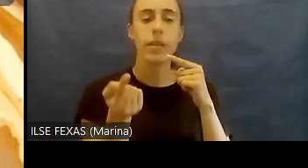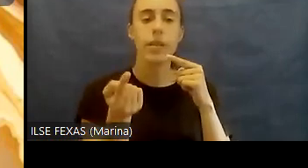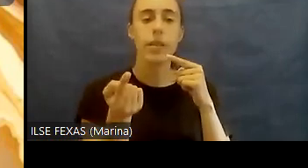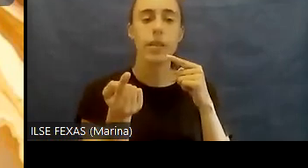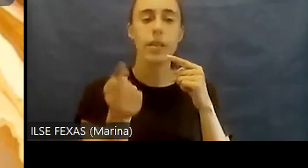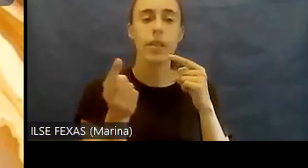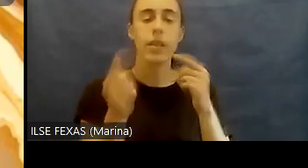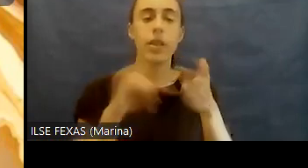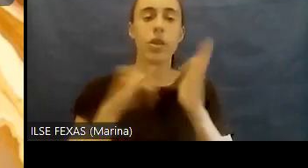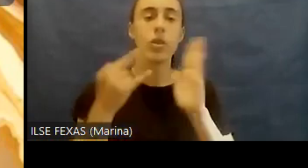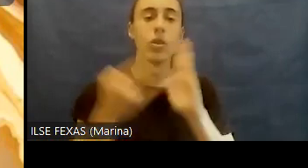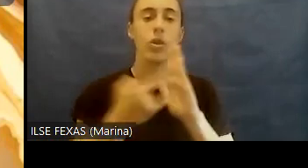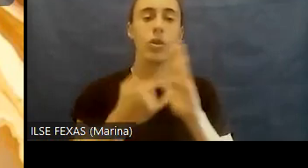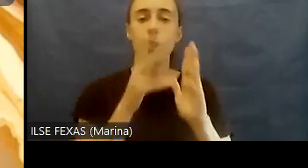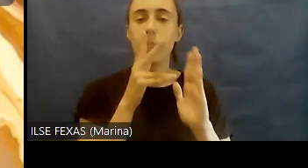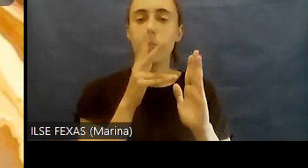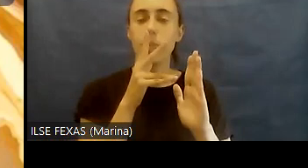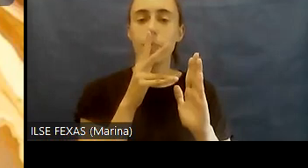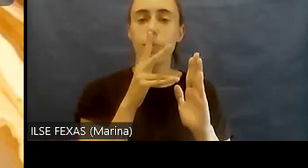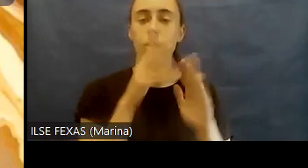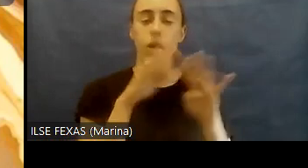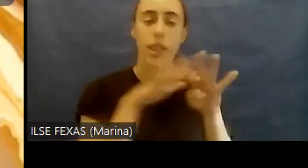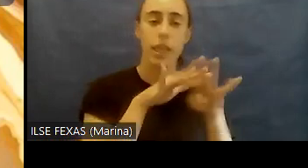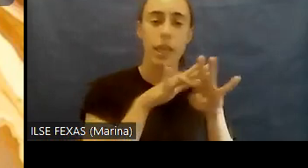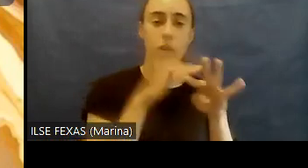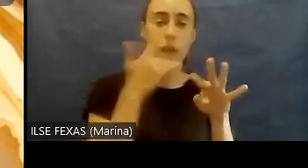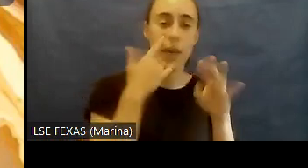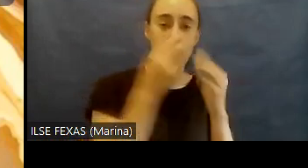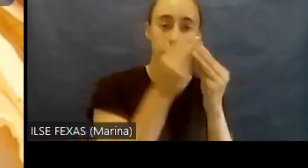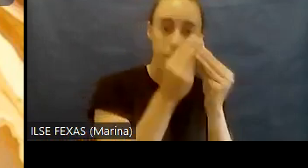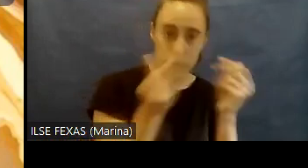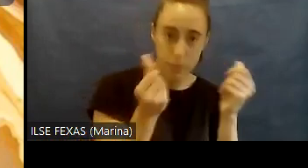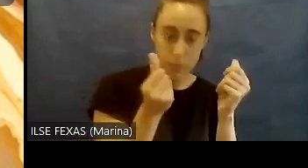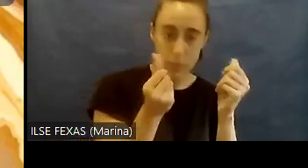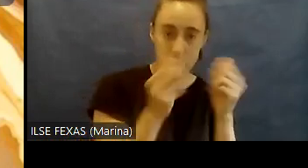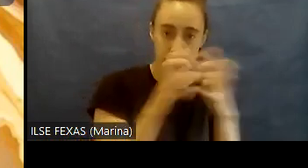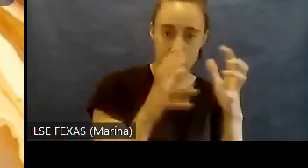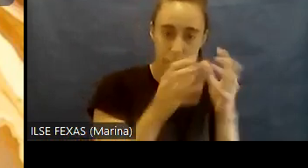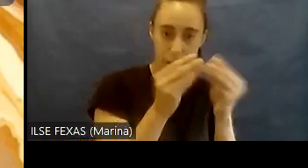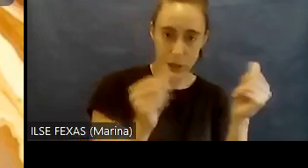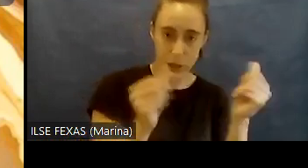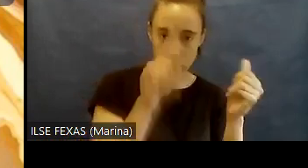ir directamente a biopsiar el tejido a ver si ha desaparecido la inflamación, en un